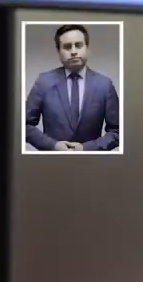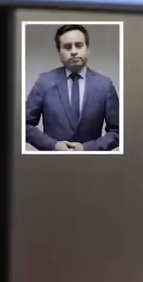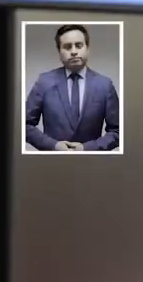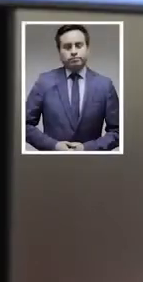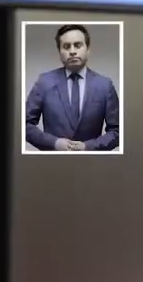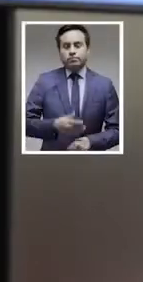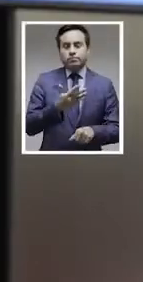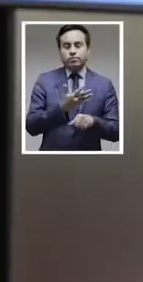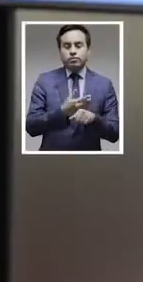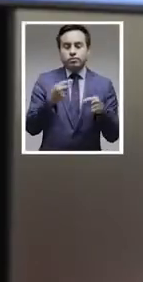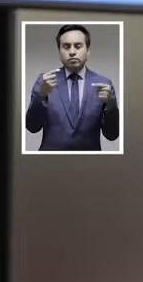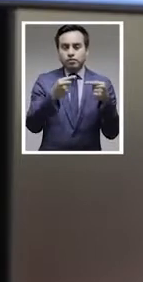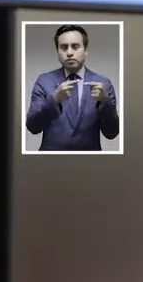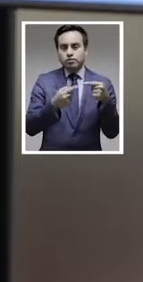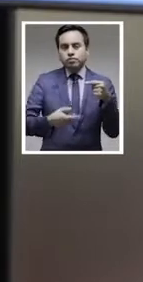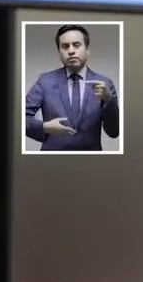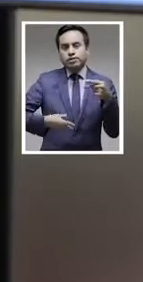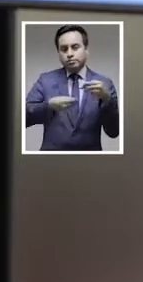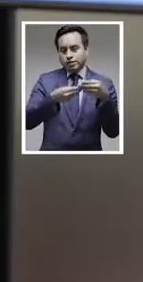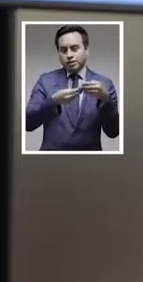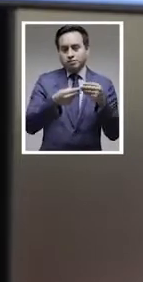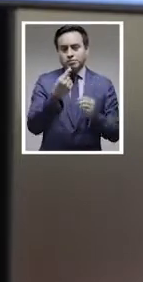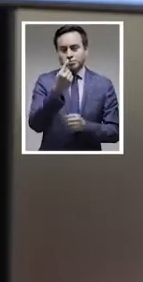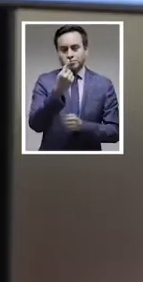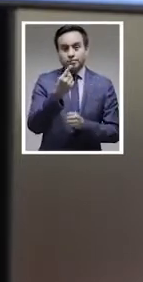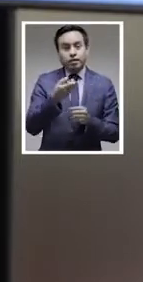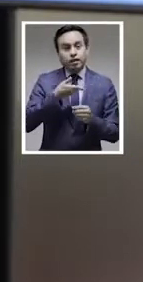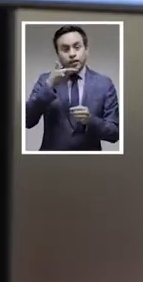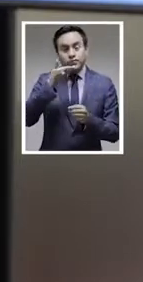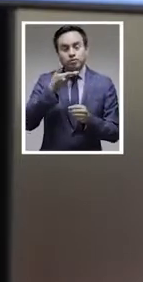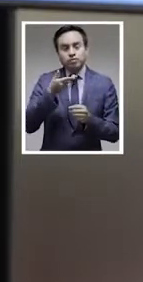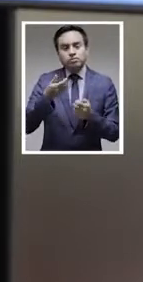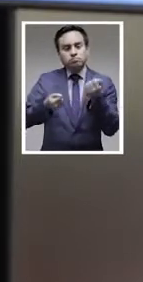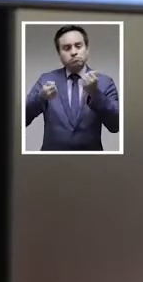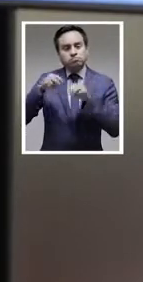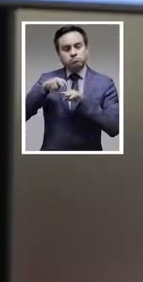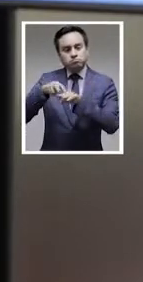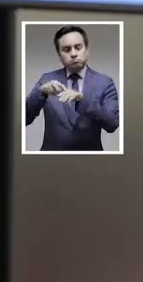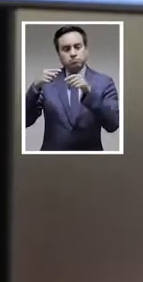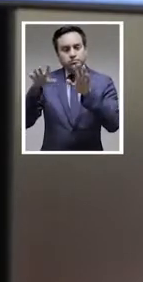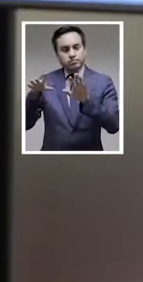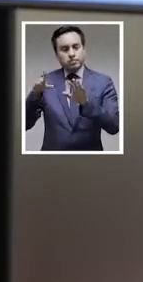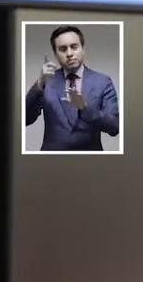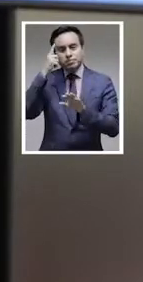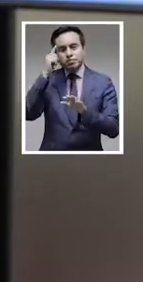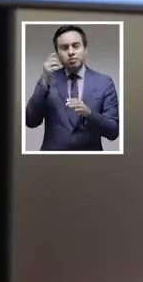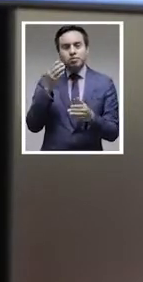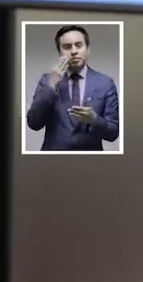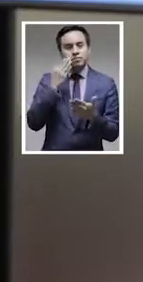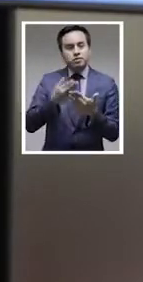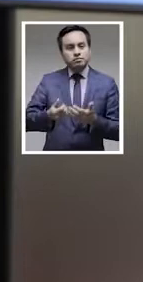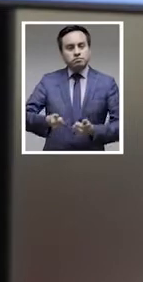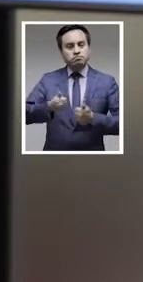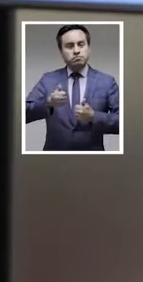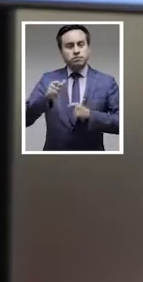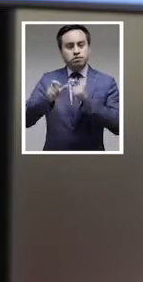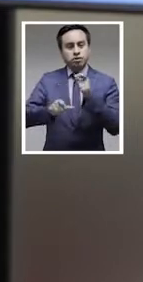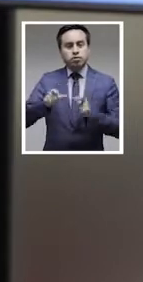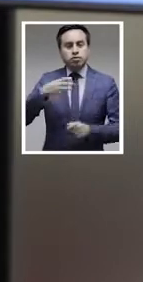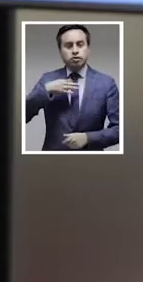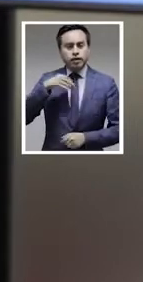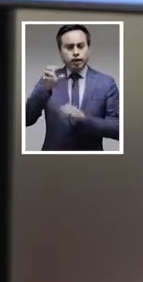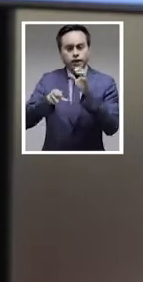Y hay un elemento adicional. Hemos hablado por ahora de transporte, pero este mismo bienestar en los ciudadanos modernos